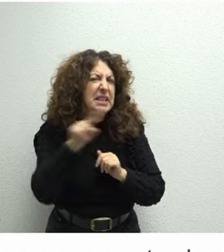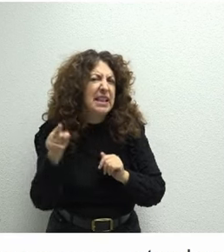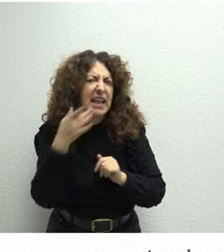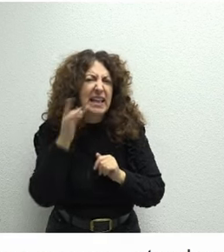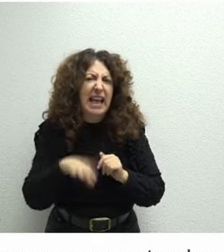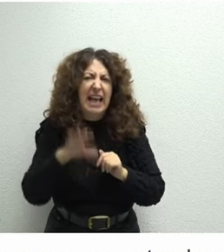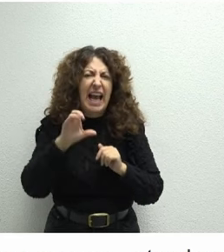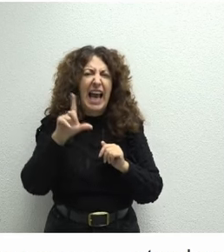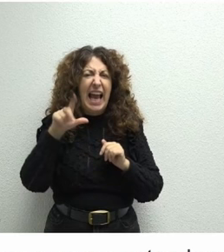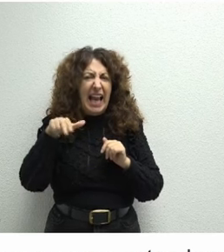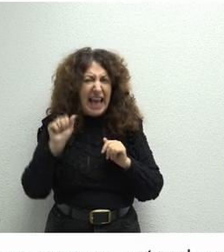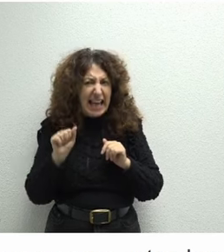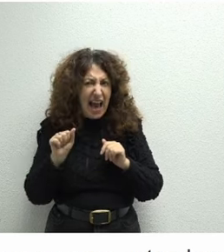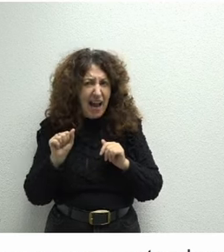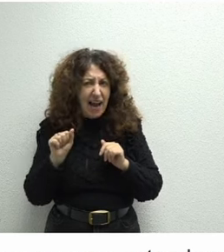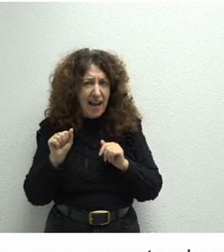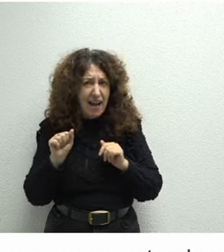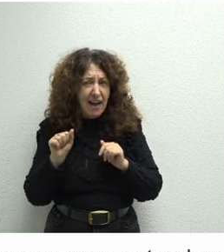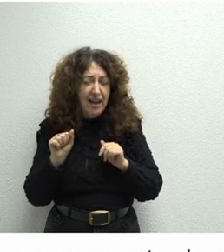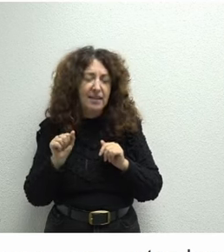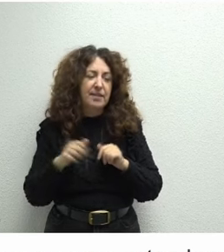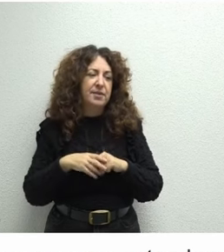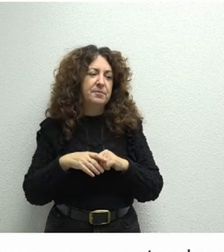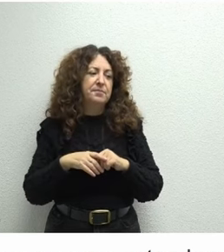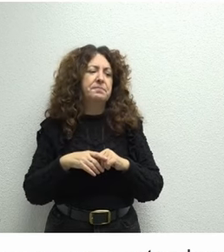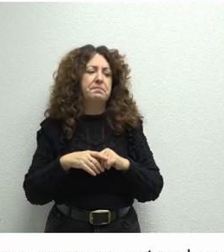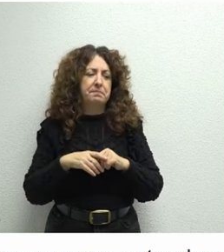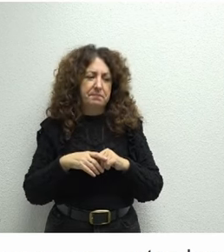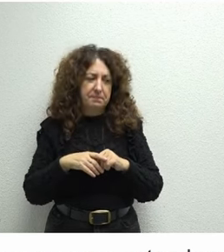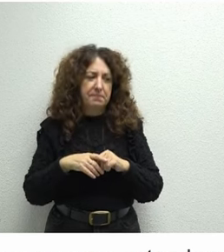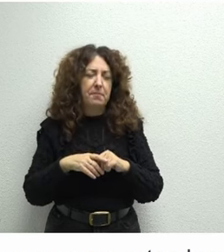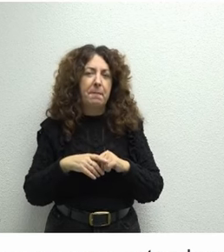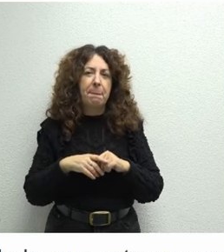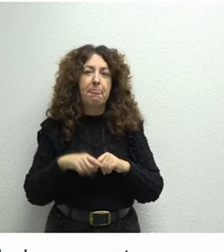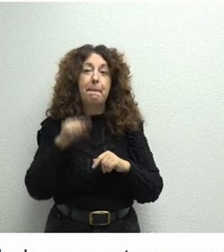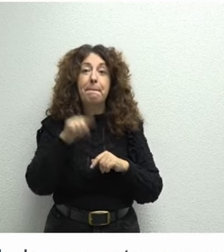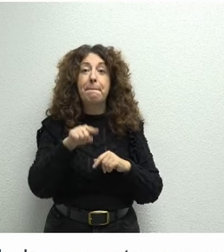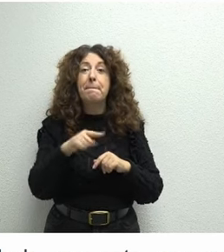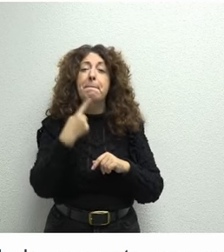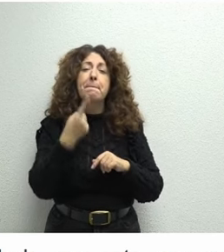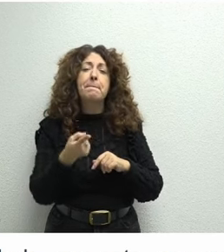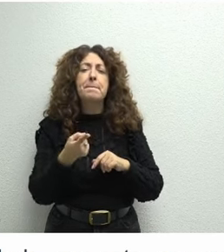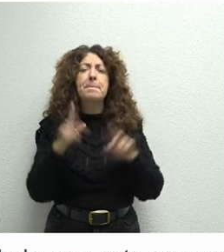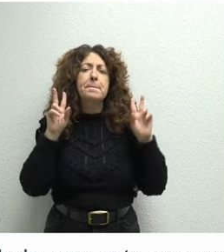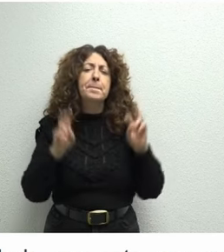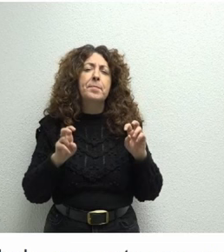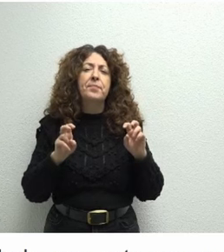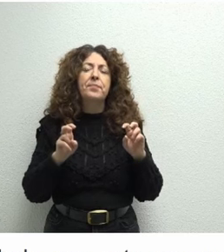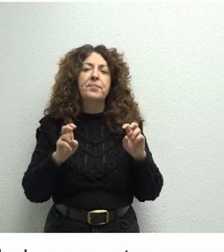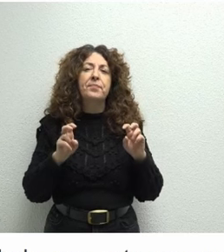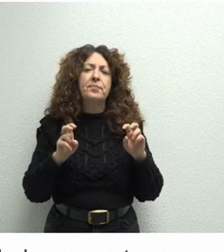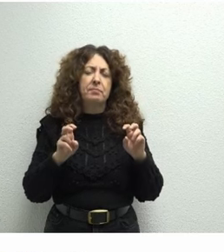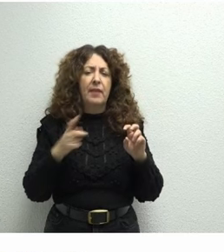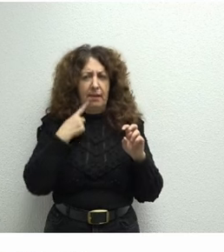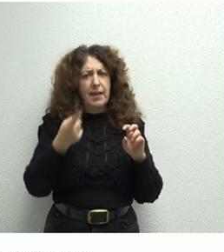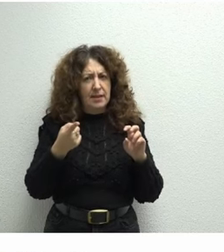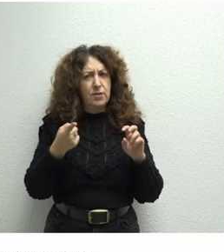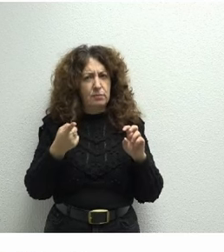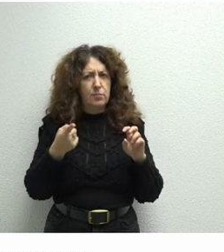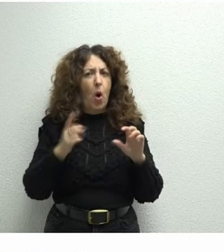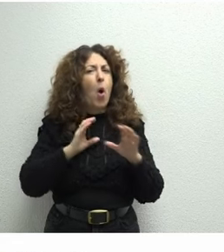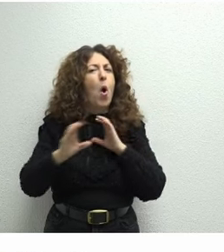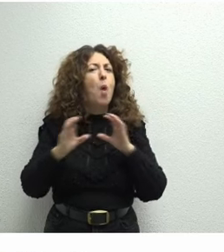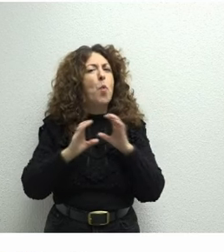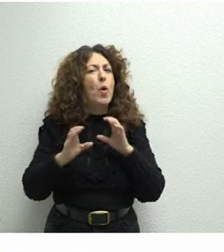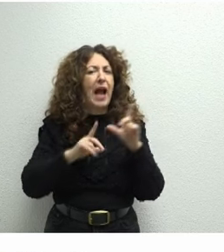Elena que creo que era ha hablado de mucho de de comunicación